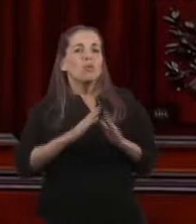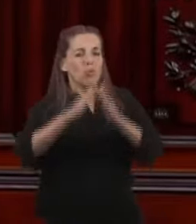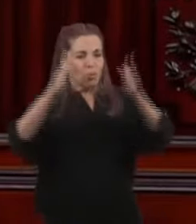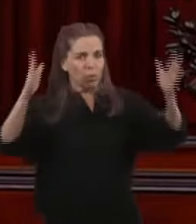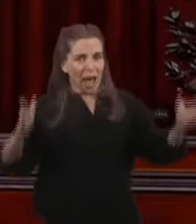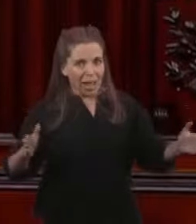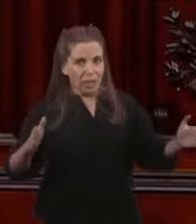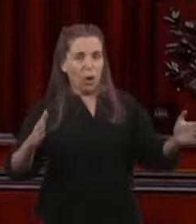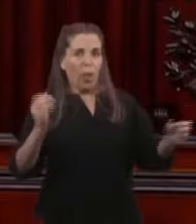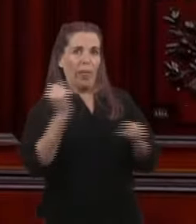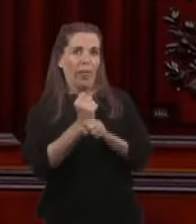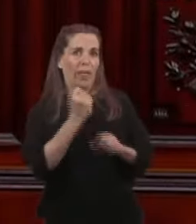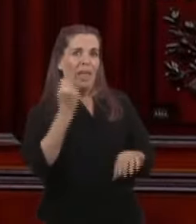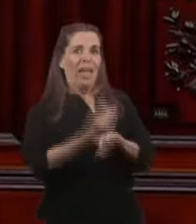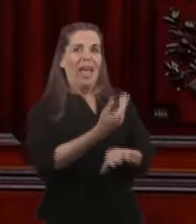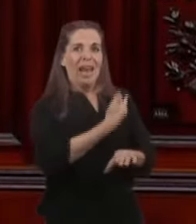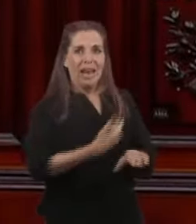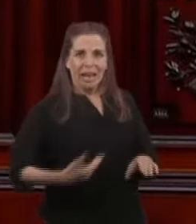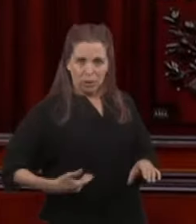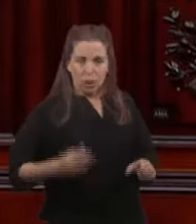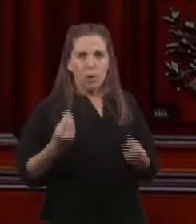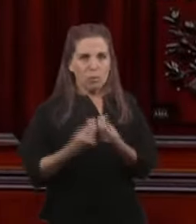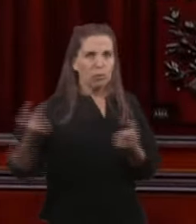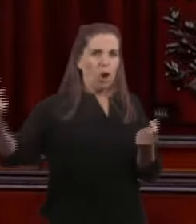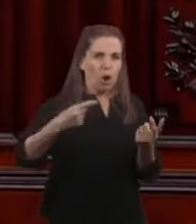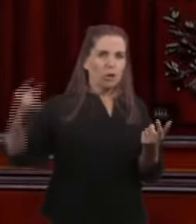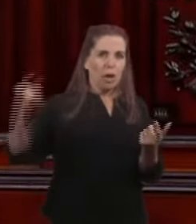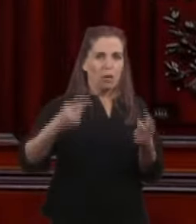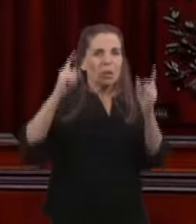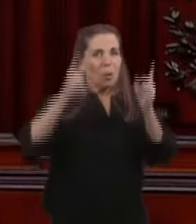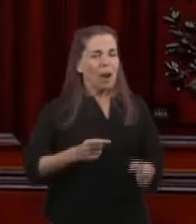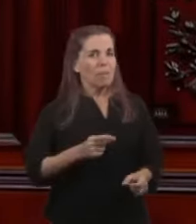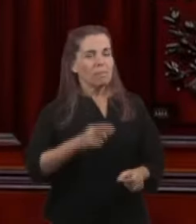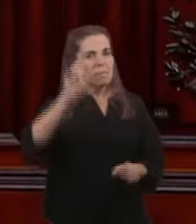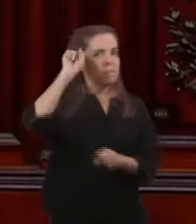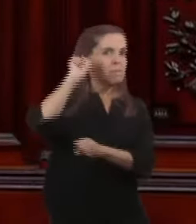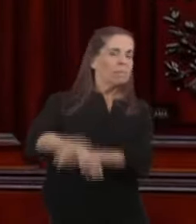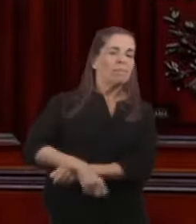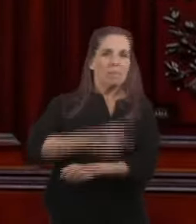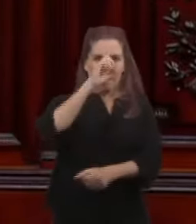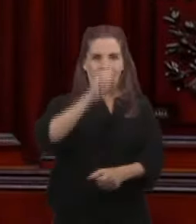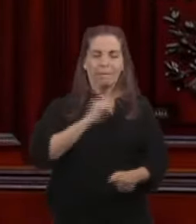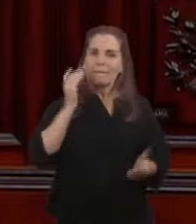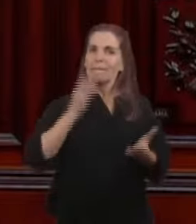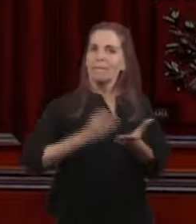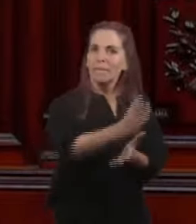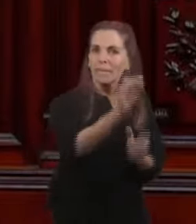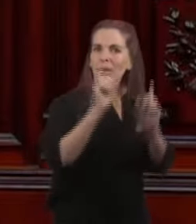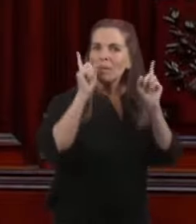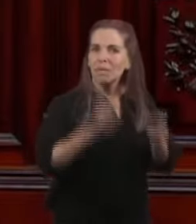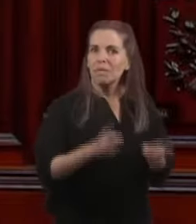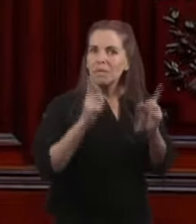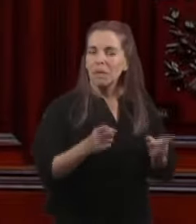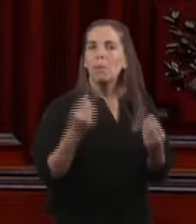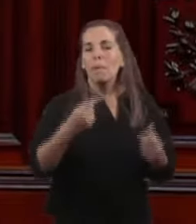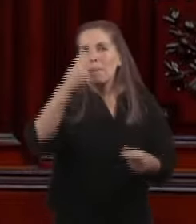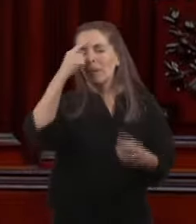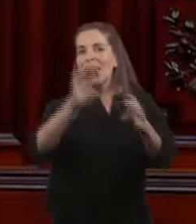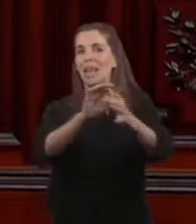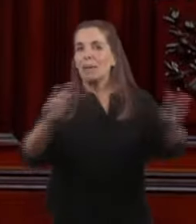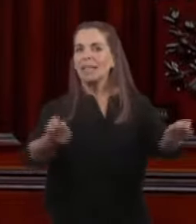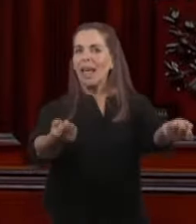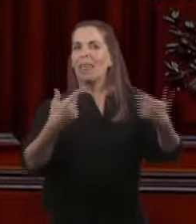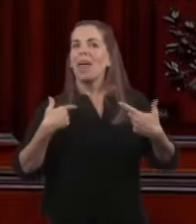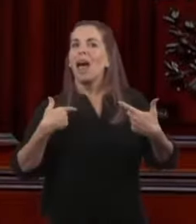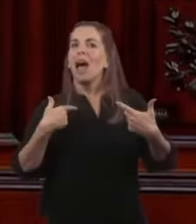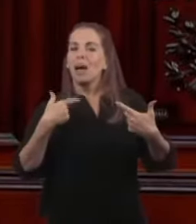y vamos en rumbo firme y decidido hacer el país más libre del mundo porque la libertad nos traerá prosperidad y nos hará grandes